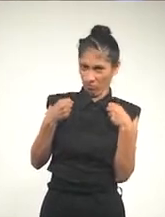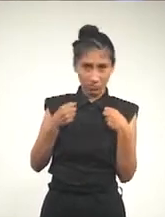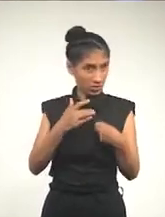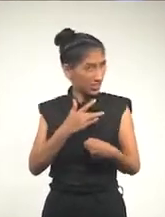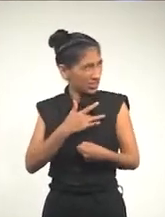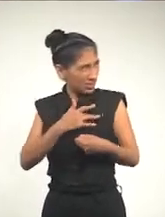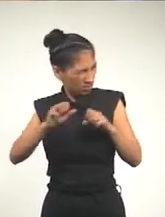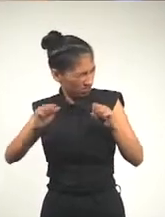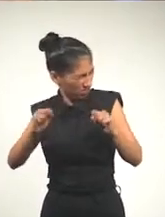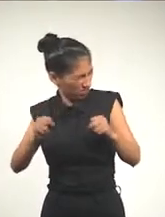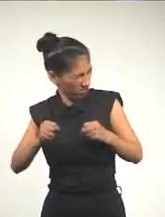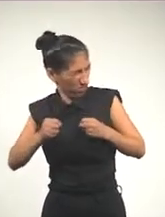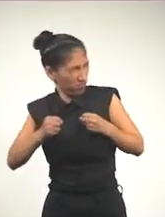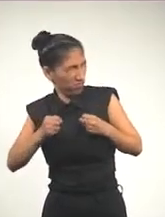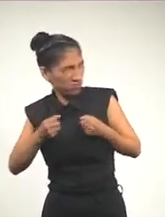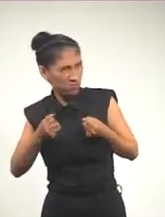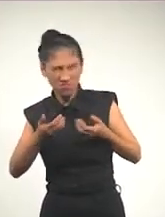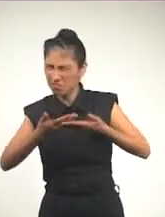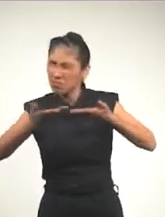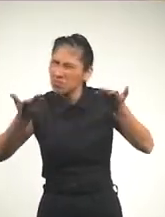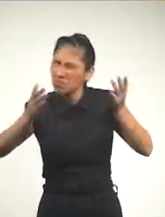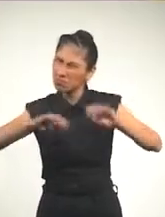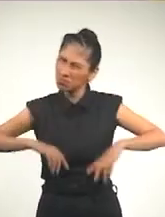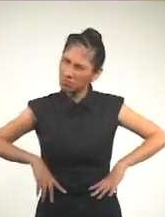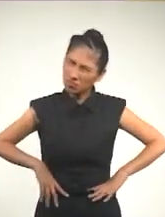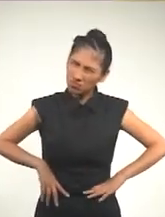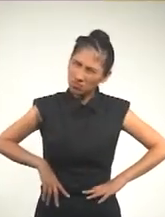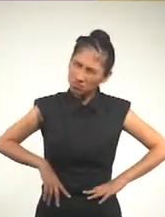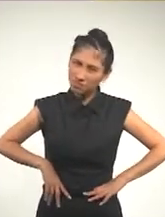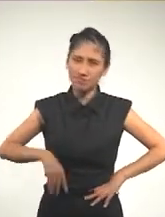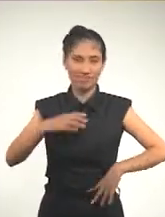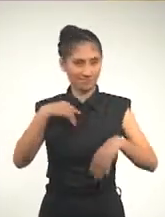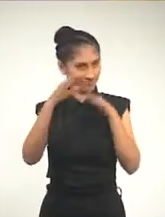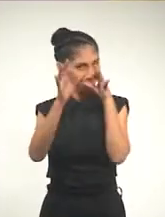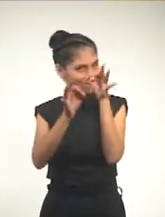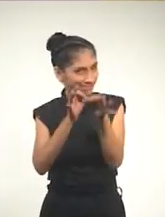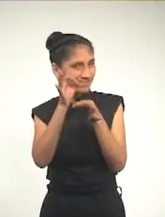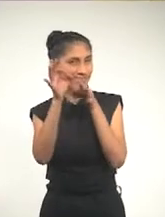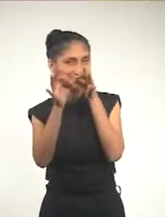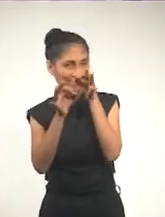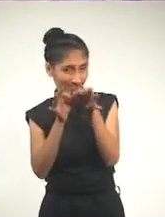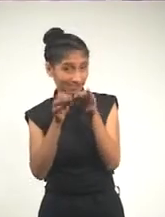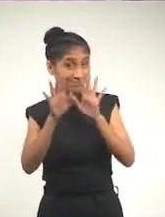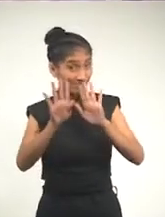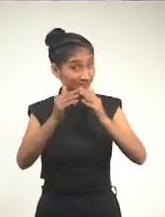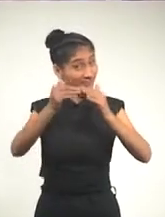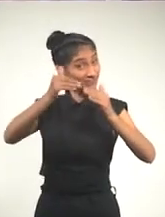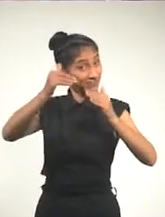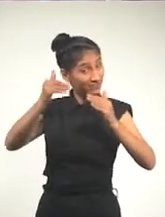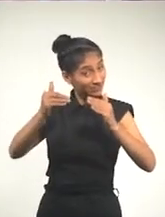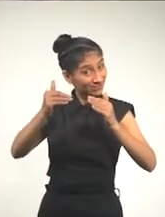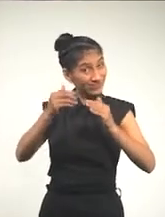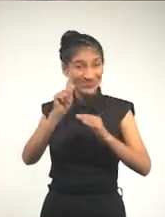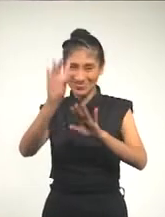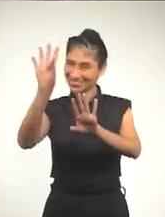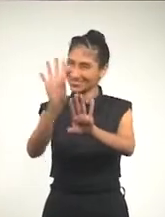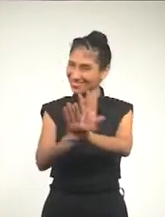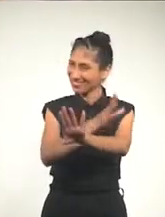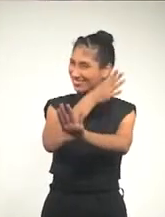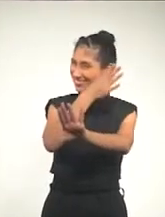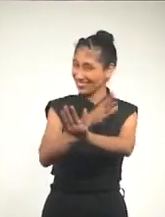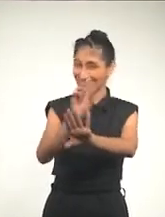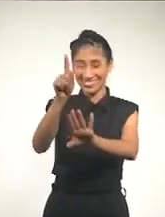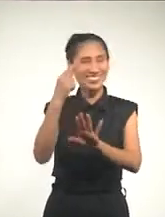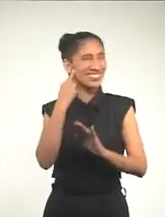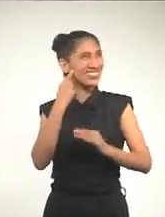¿Enojo? ¿Una emoción? ¿Qué es eso? Te voy a explicar, pero antes quiero que escuches